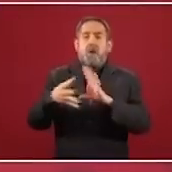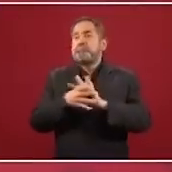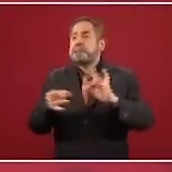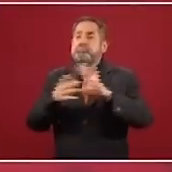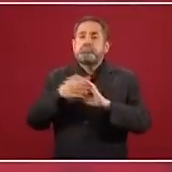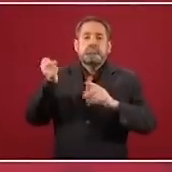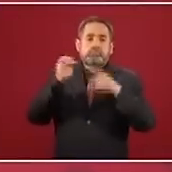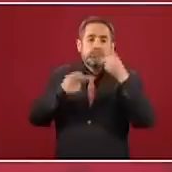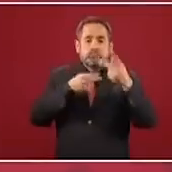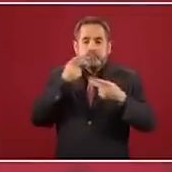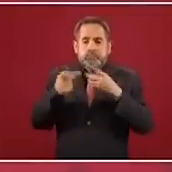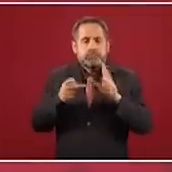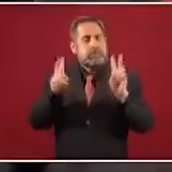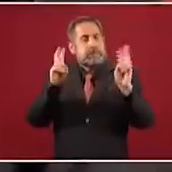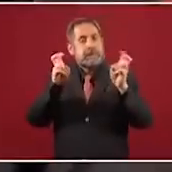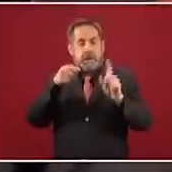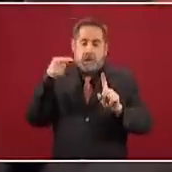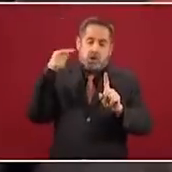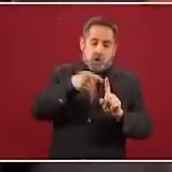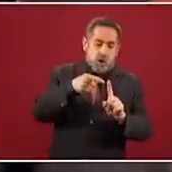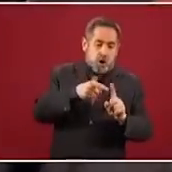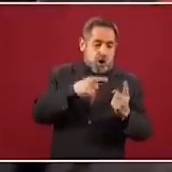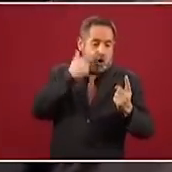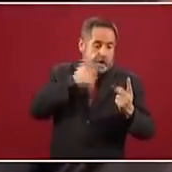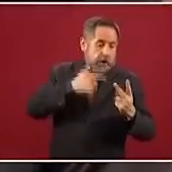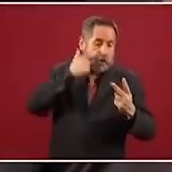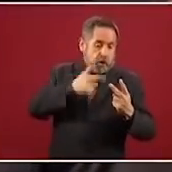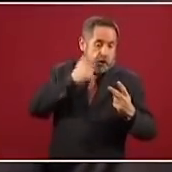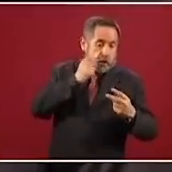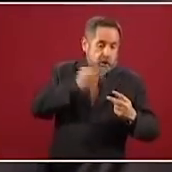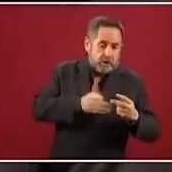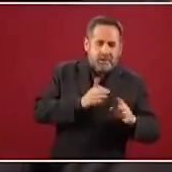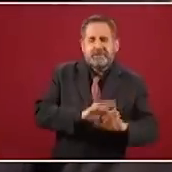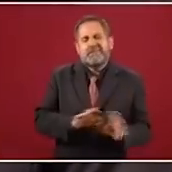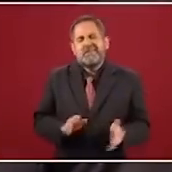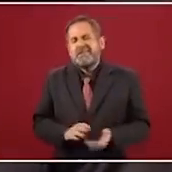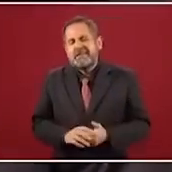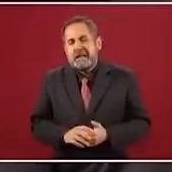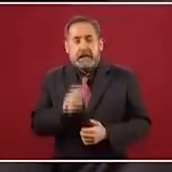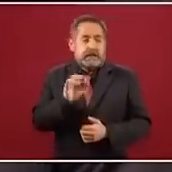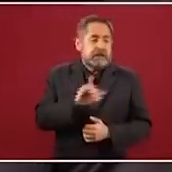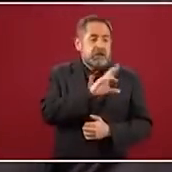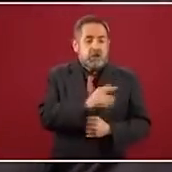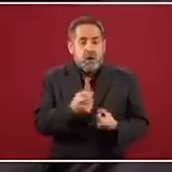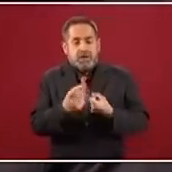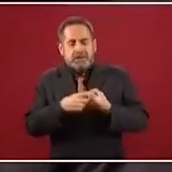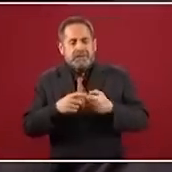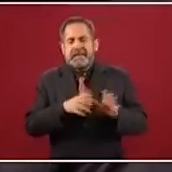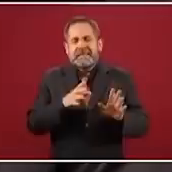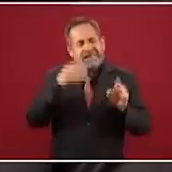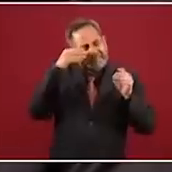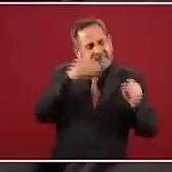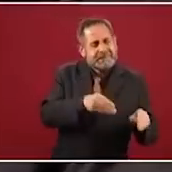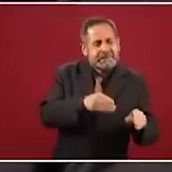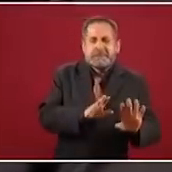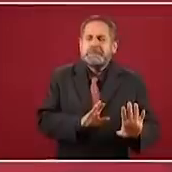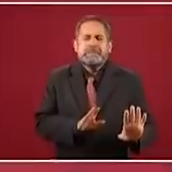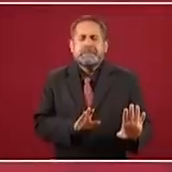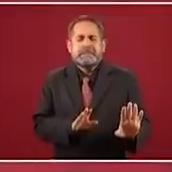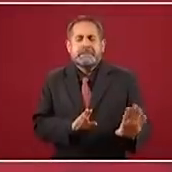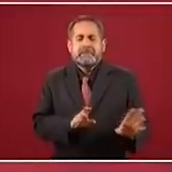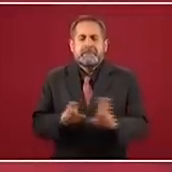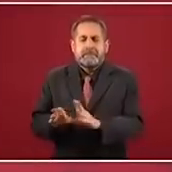exposición el tema central sea el de si se van a adherir o no se van a adherir, que si qué